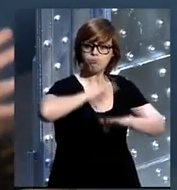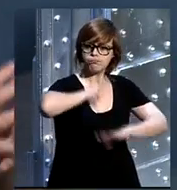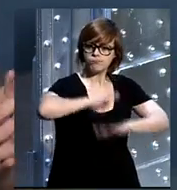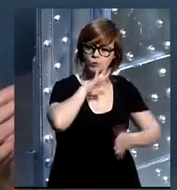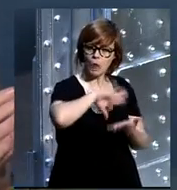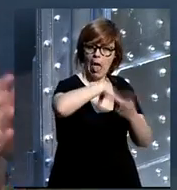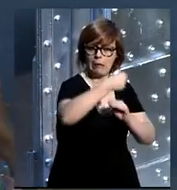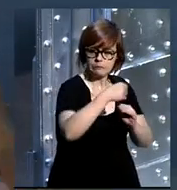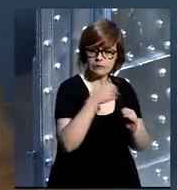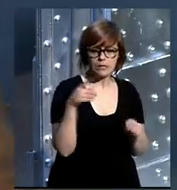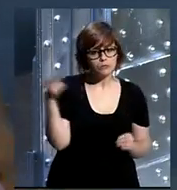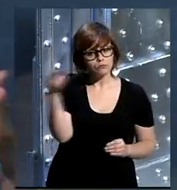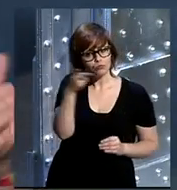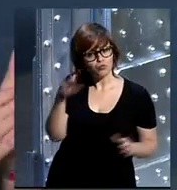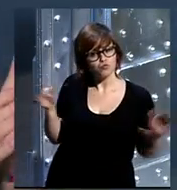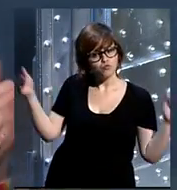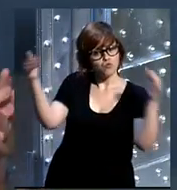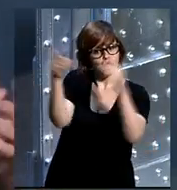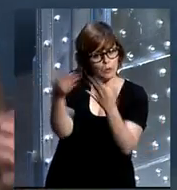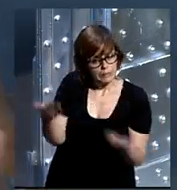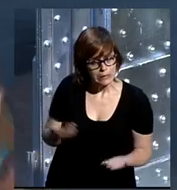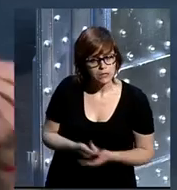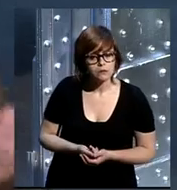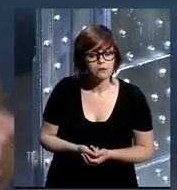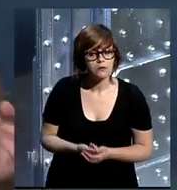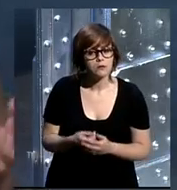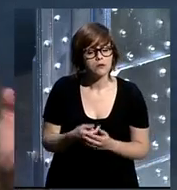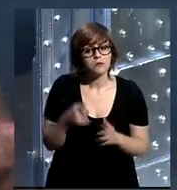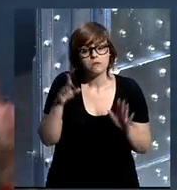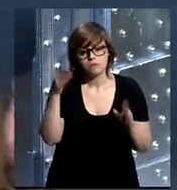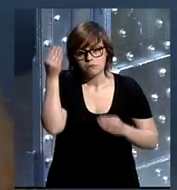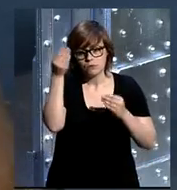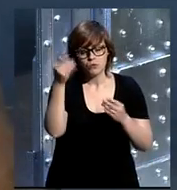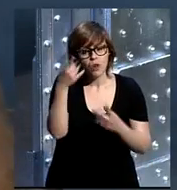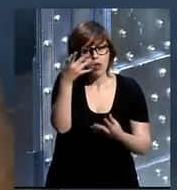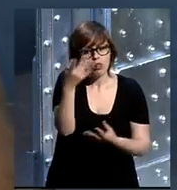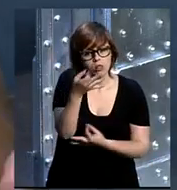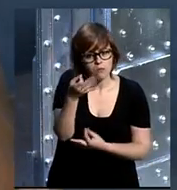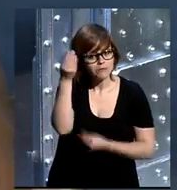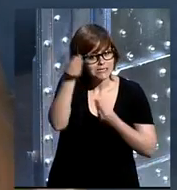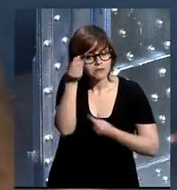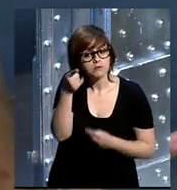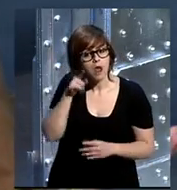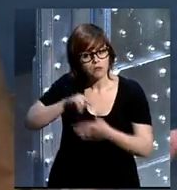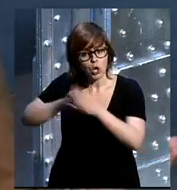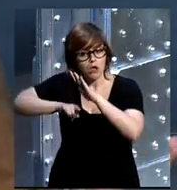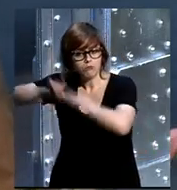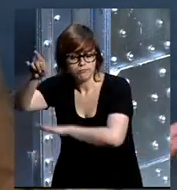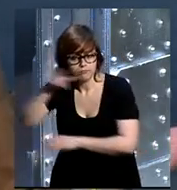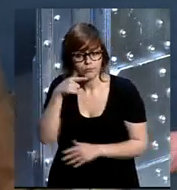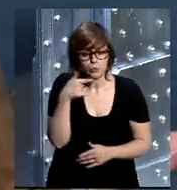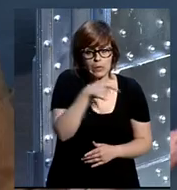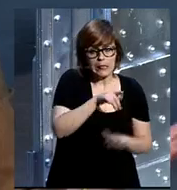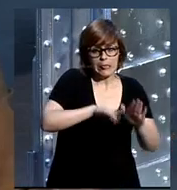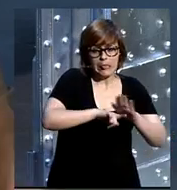general, ¿no? al tema que planteaba, pero bueno, esto hay que tenerlo permanentemente en cuenta. Yo no creo que sea